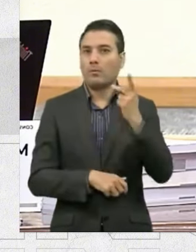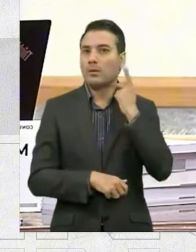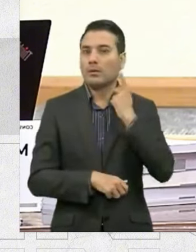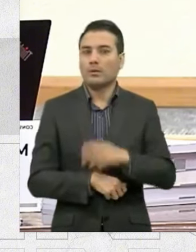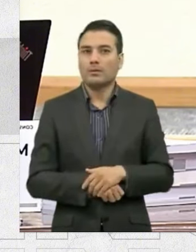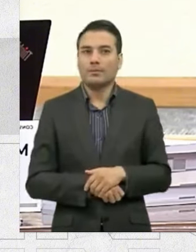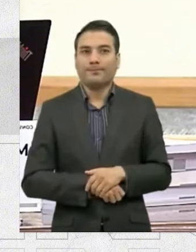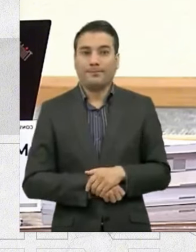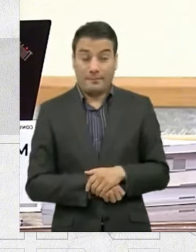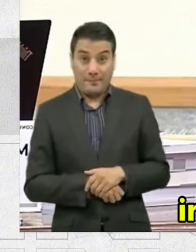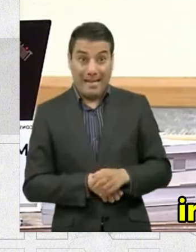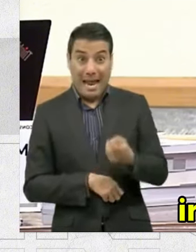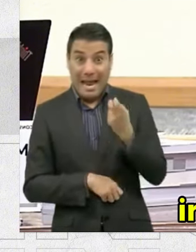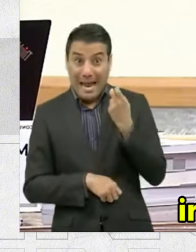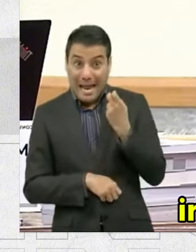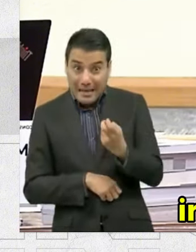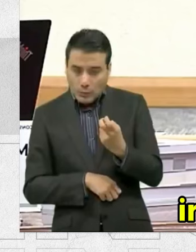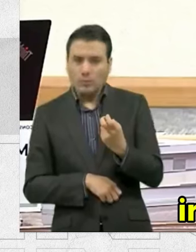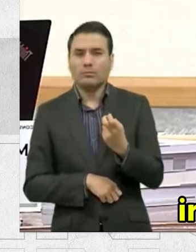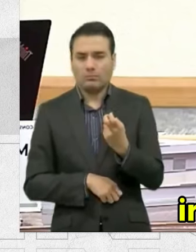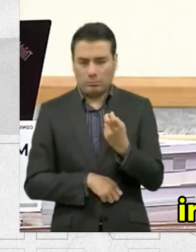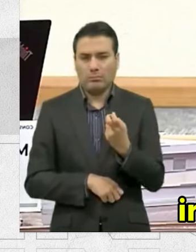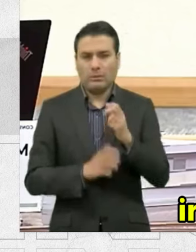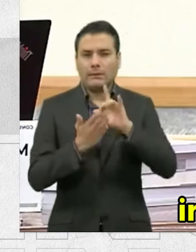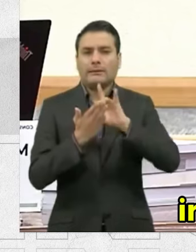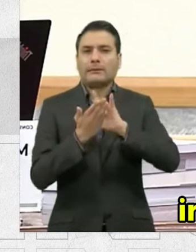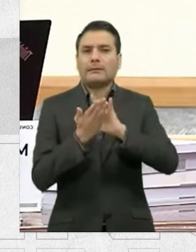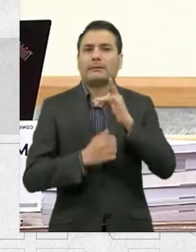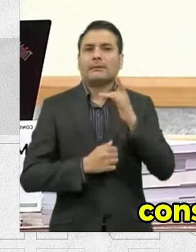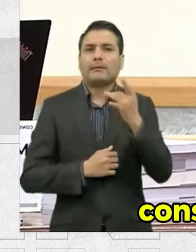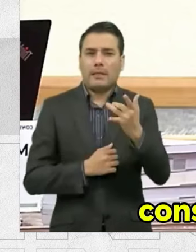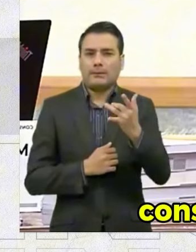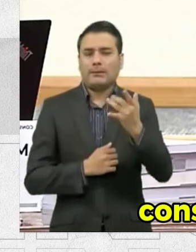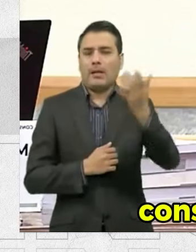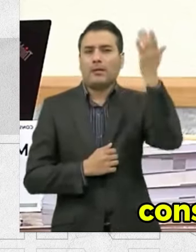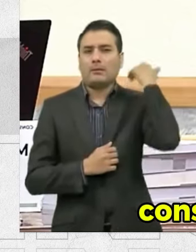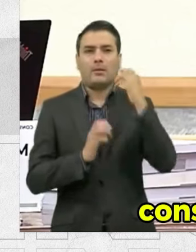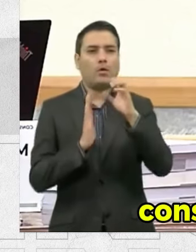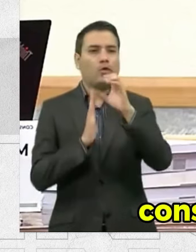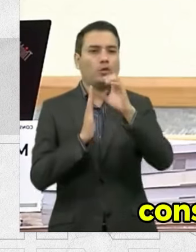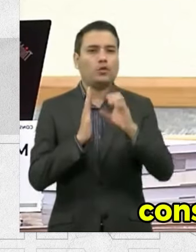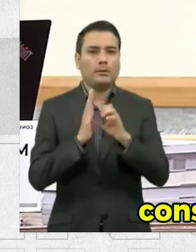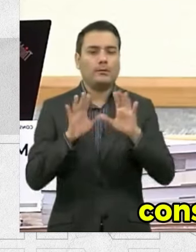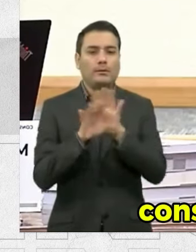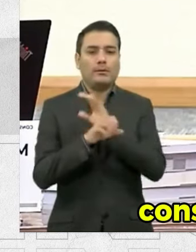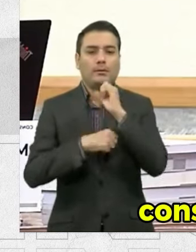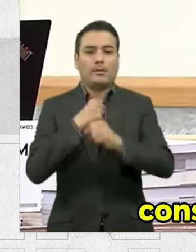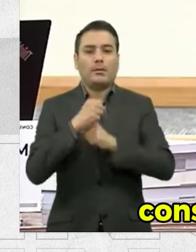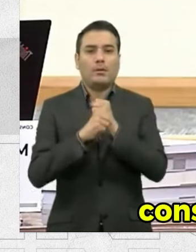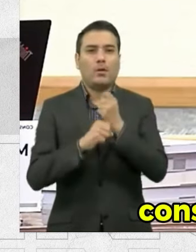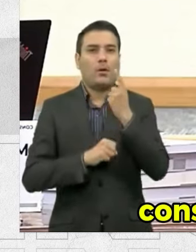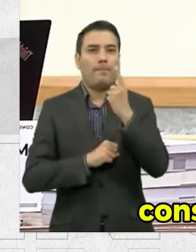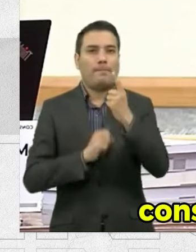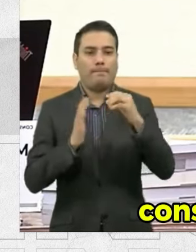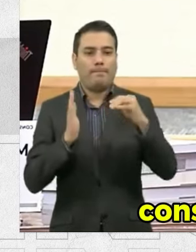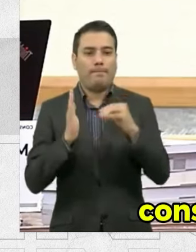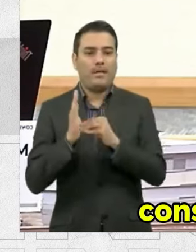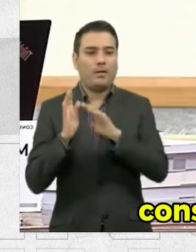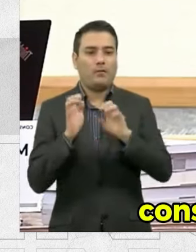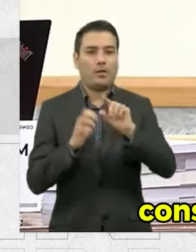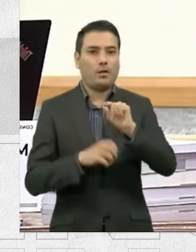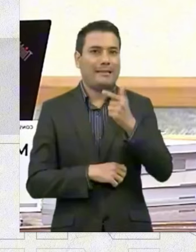resultado de un desarrollo institucional que inicia con la Reforma Constitucional de 1977 y